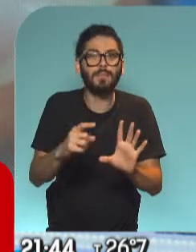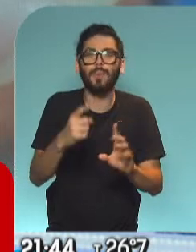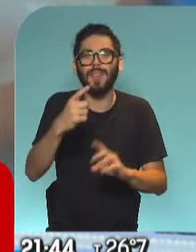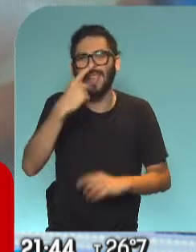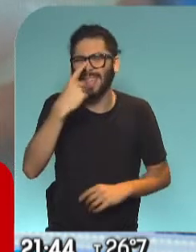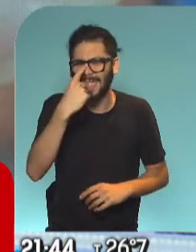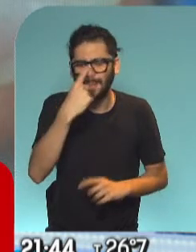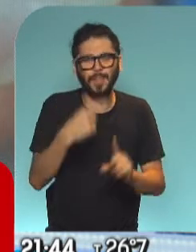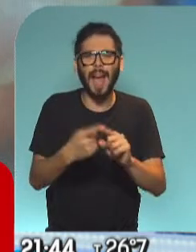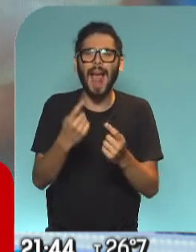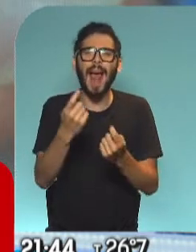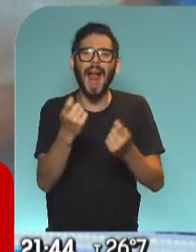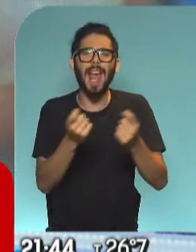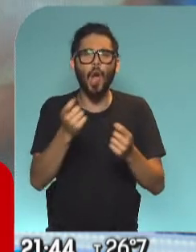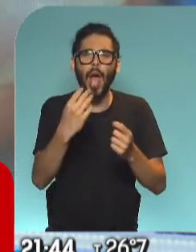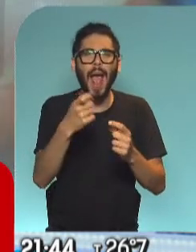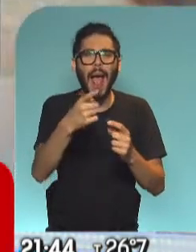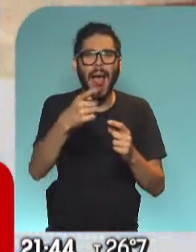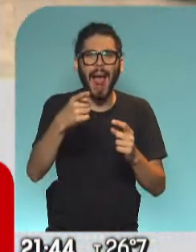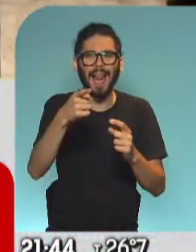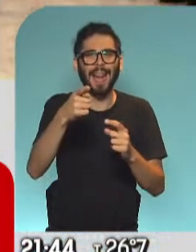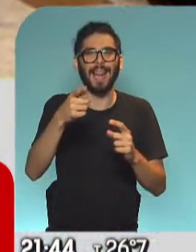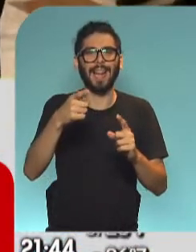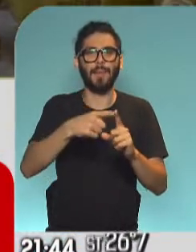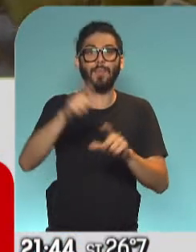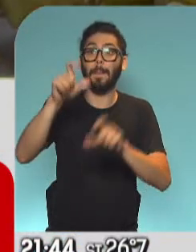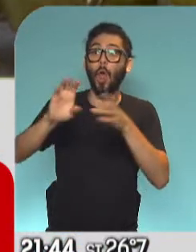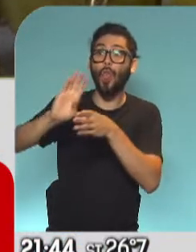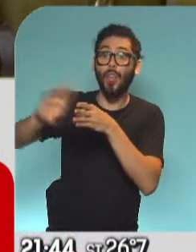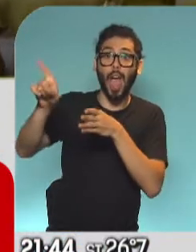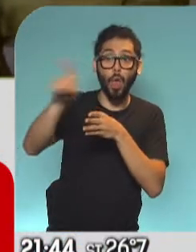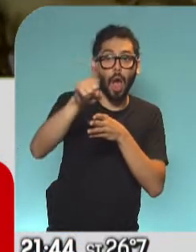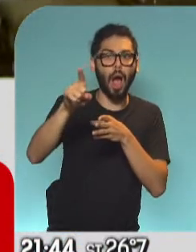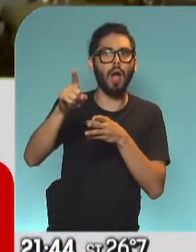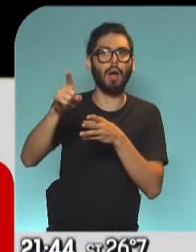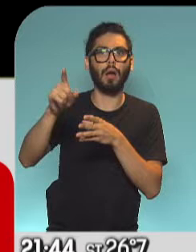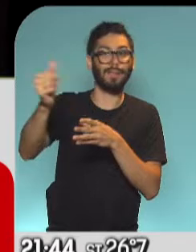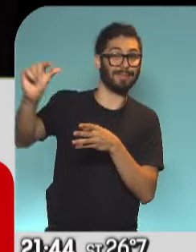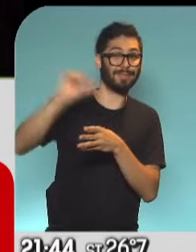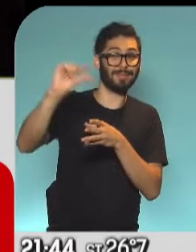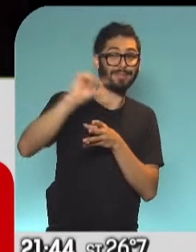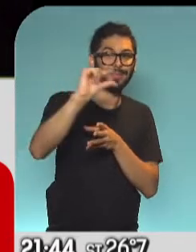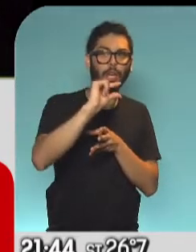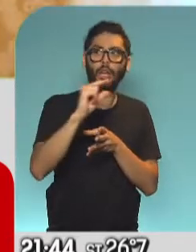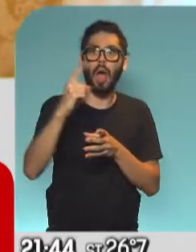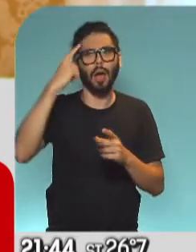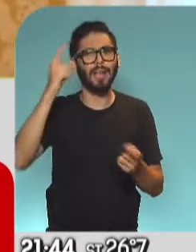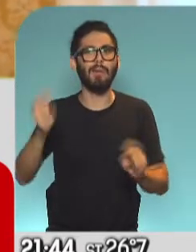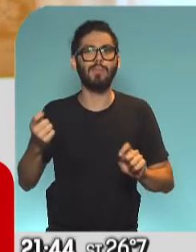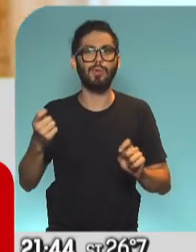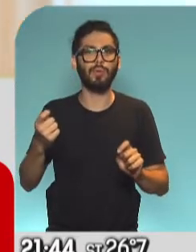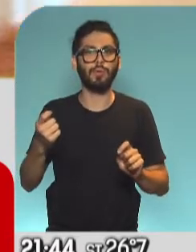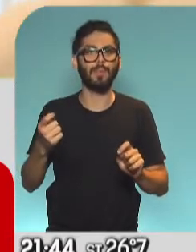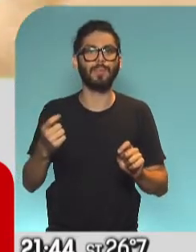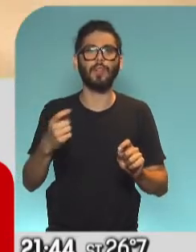interesante de esta negociación es que le cambió la lógica a los acreedores y muchos de los analistas en Argentina, que dicen, bueno, había que hacer gestos